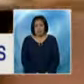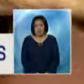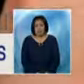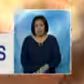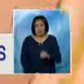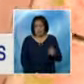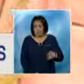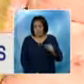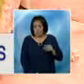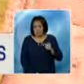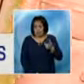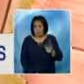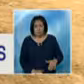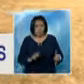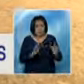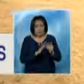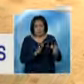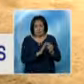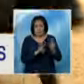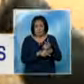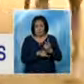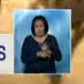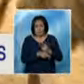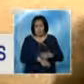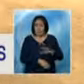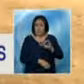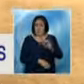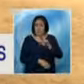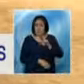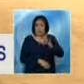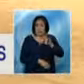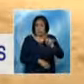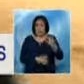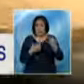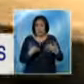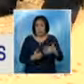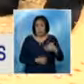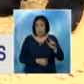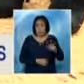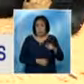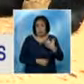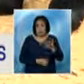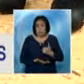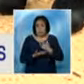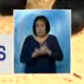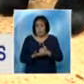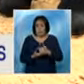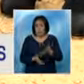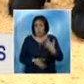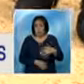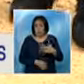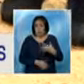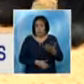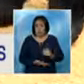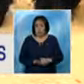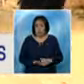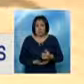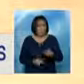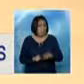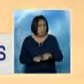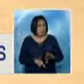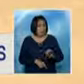Son los perritos de los albergues del Grupo Caridad, que ahora necesitan más que nunca ayuda a gritos y a